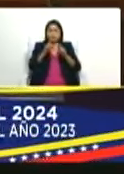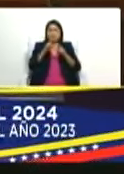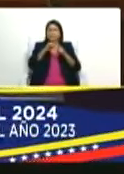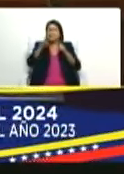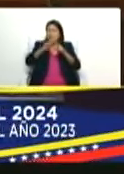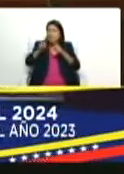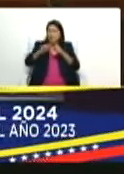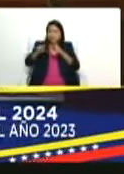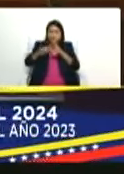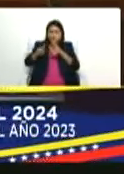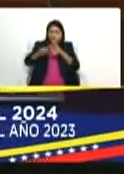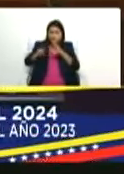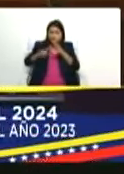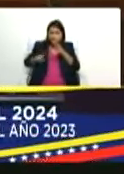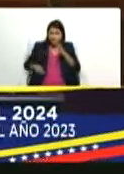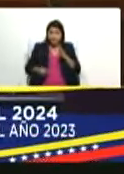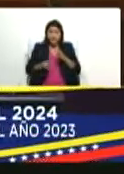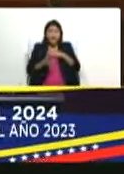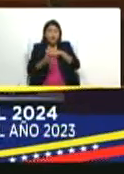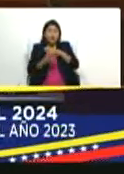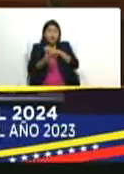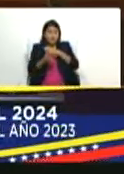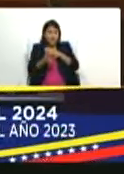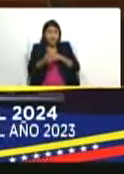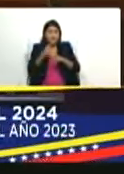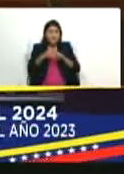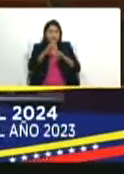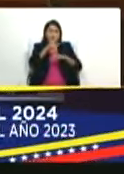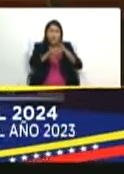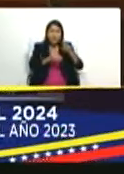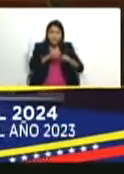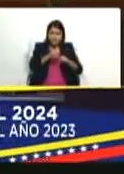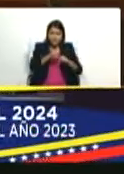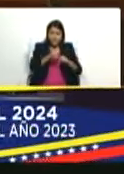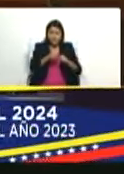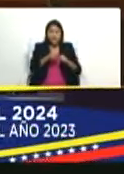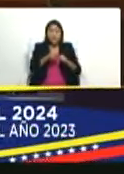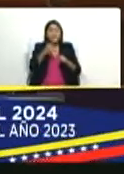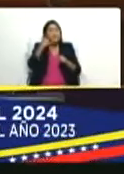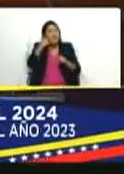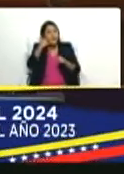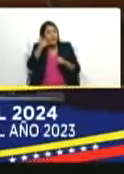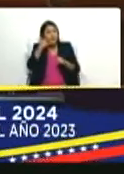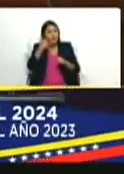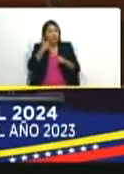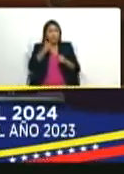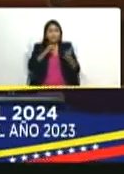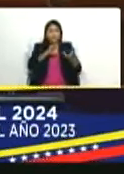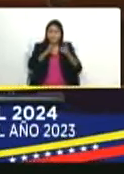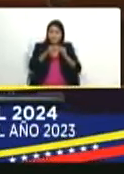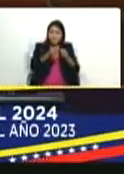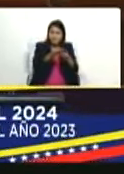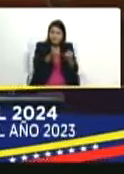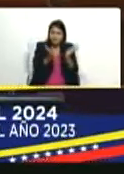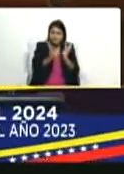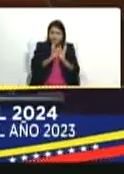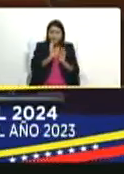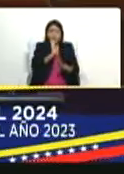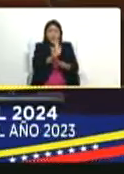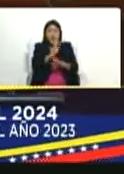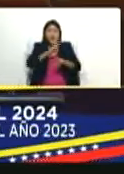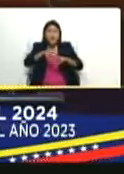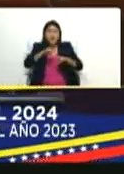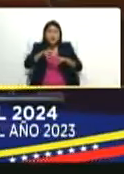duro, etcétera, al tiempo que fueron adquiridos dispositivos móviles para dotar a las jurisdicciones de protección de niña